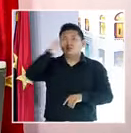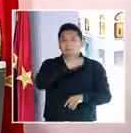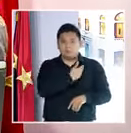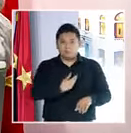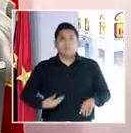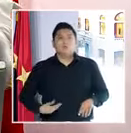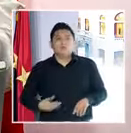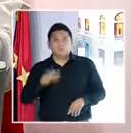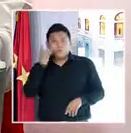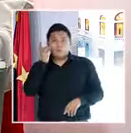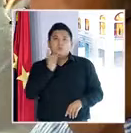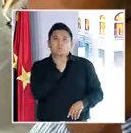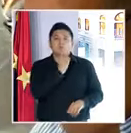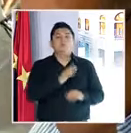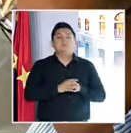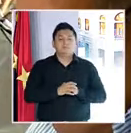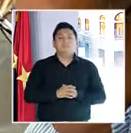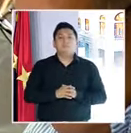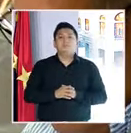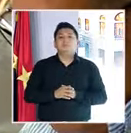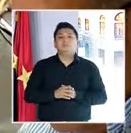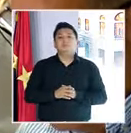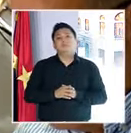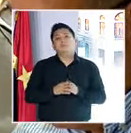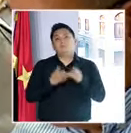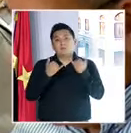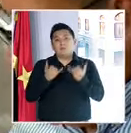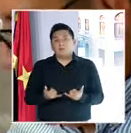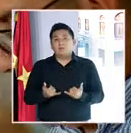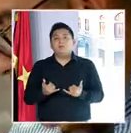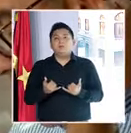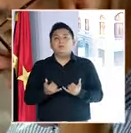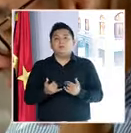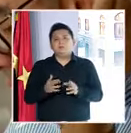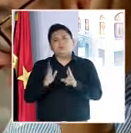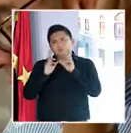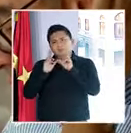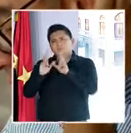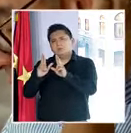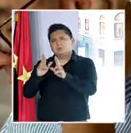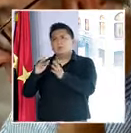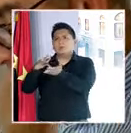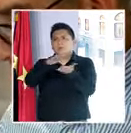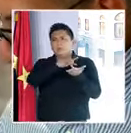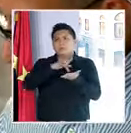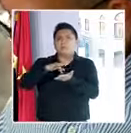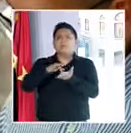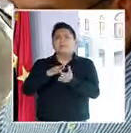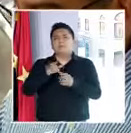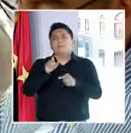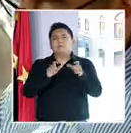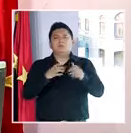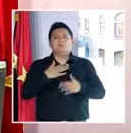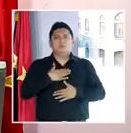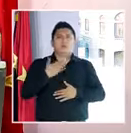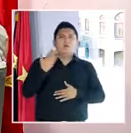presidente Iván Duque, y que a su vez debo hoy reconocer la participación en alguno de